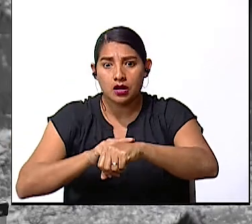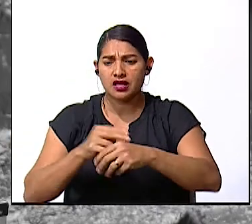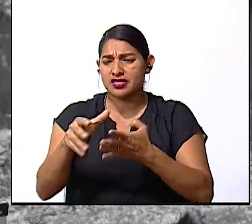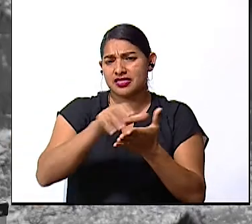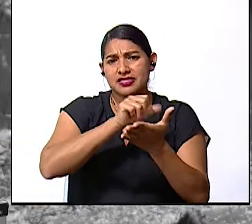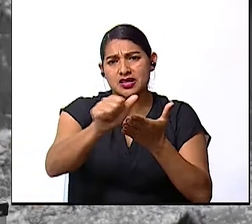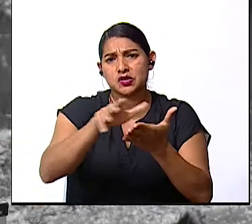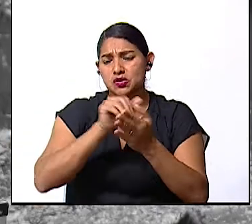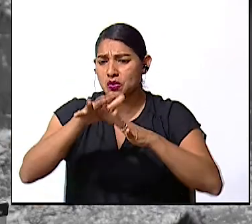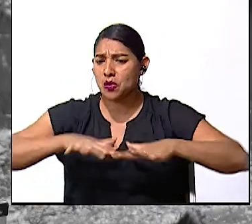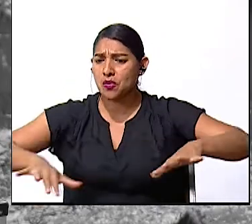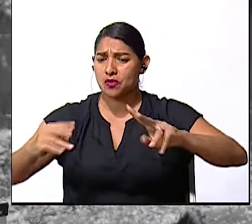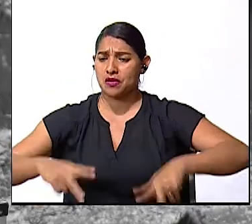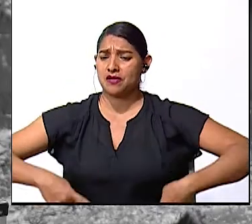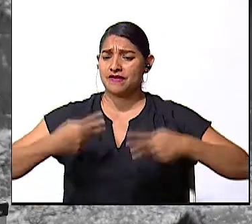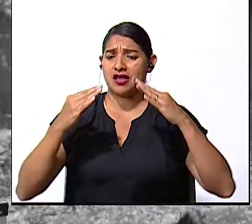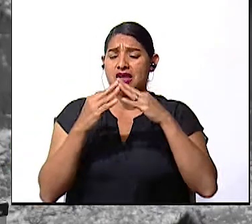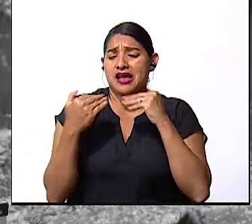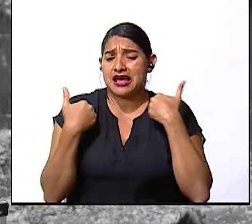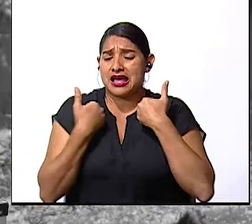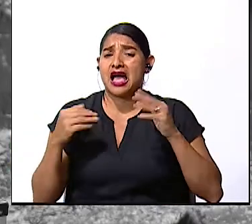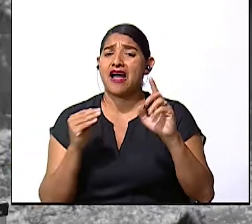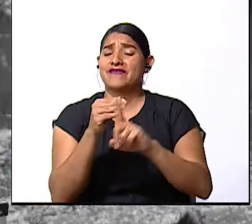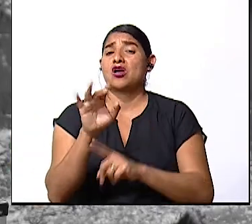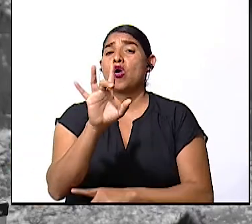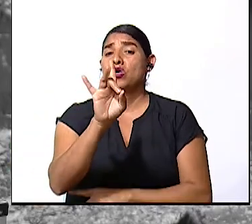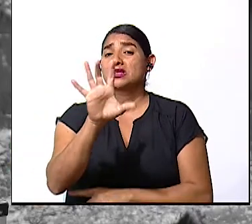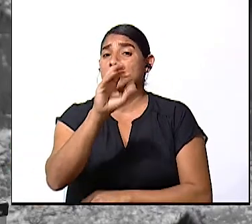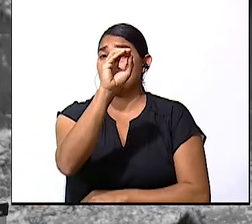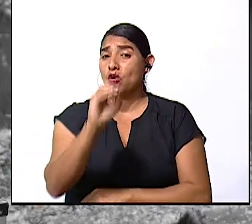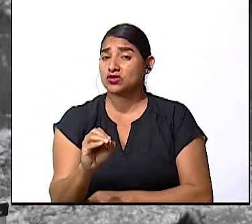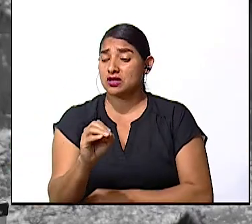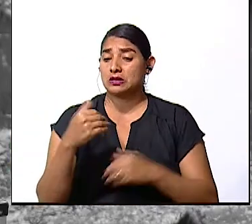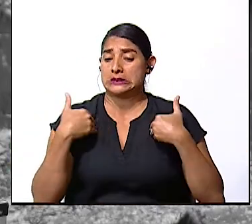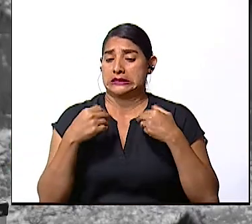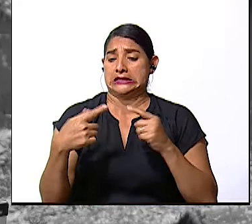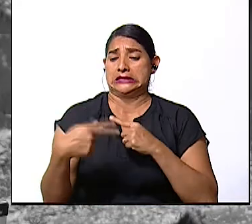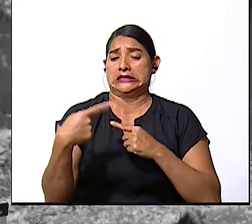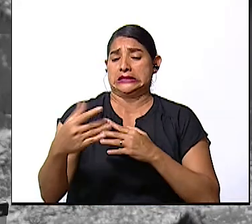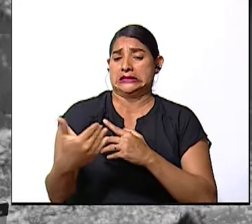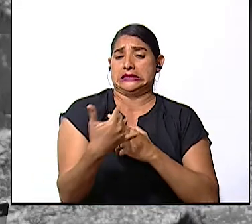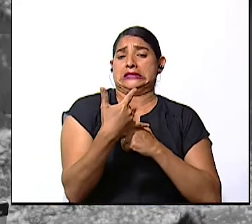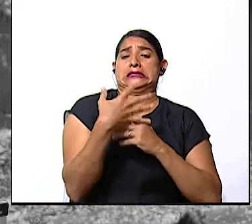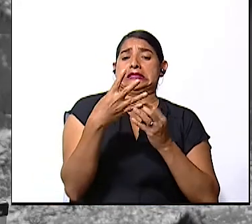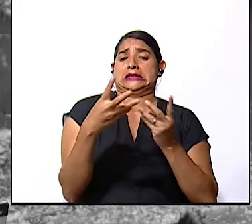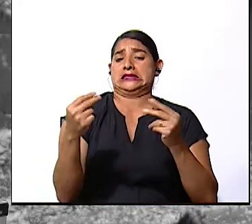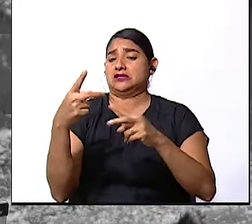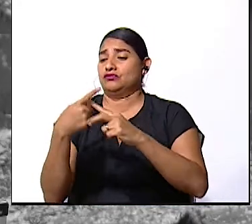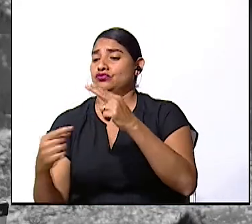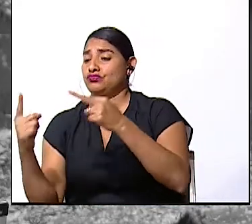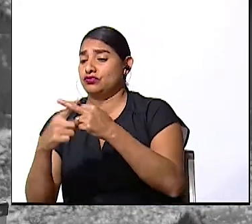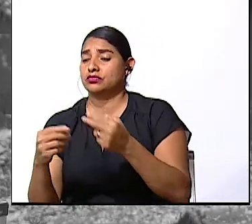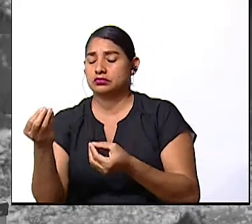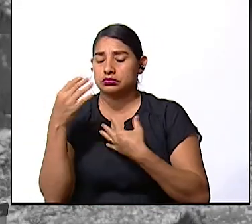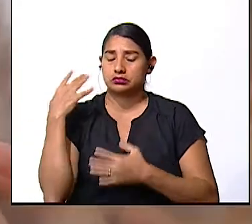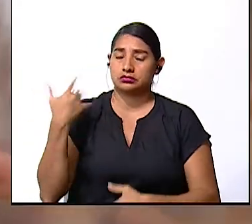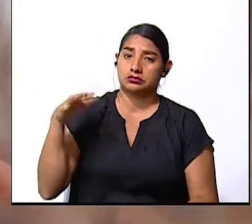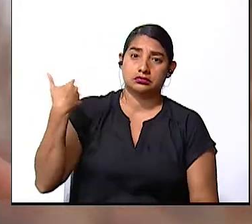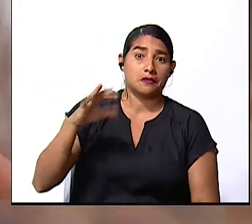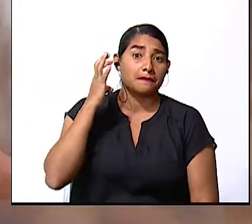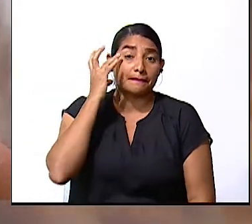destrucción del hábitat llega a afectar al 85% de las especies amenazadas, un dato realmente